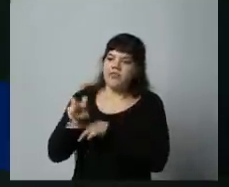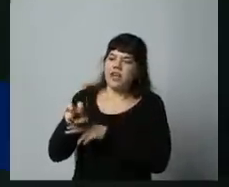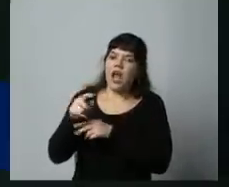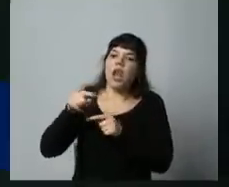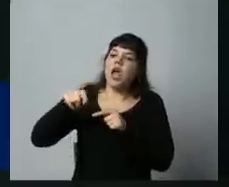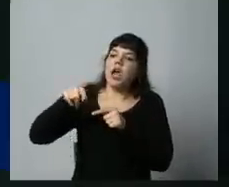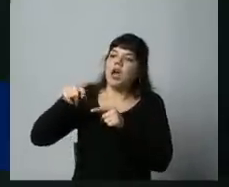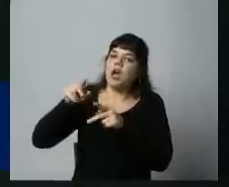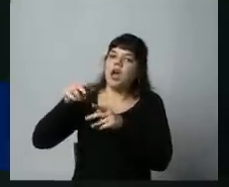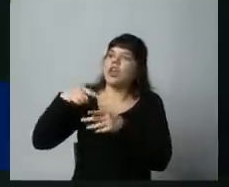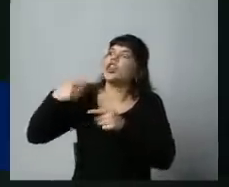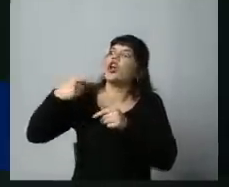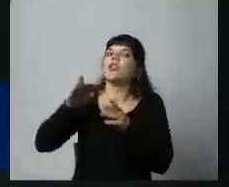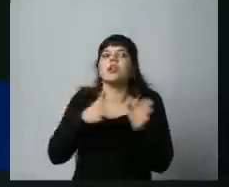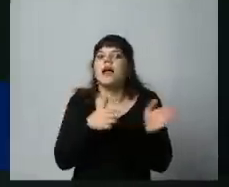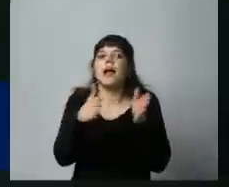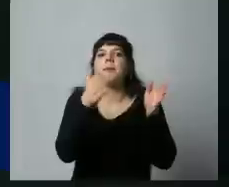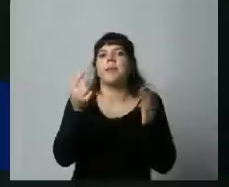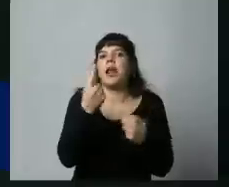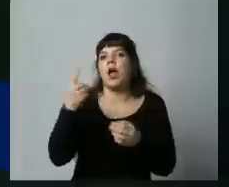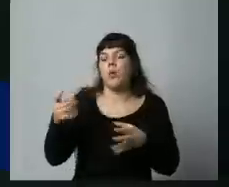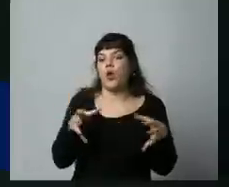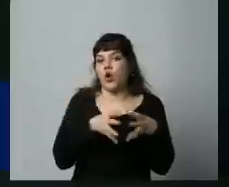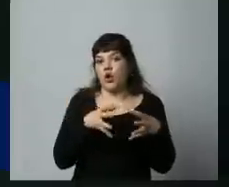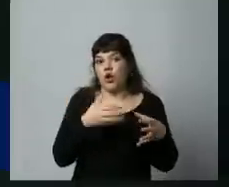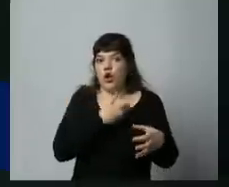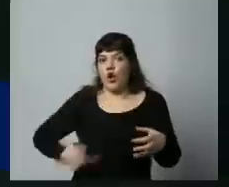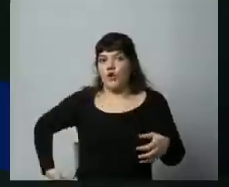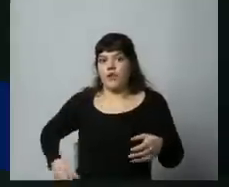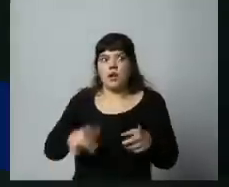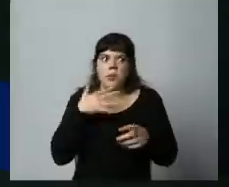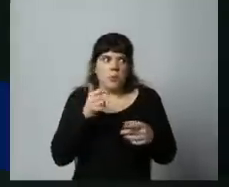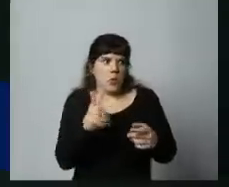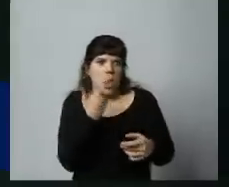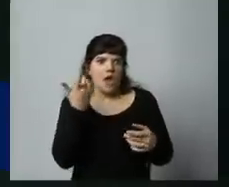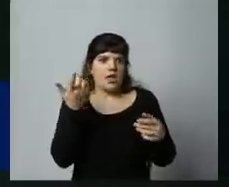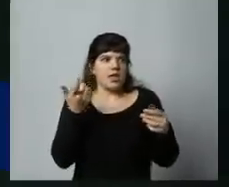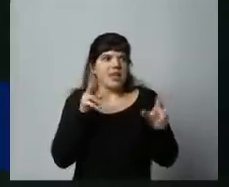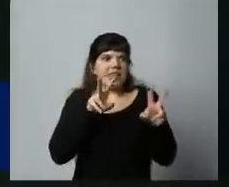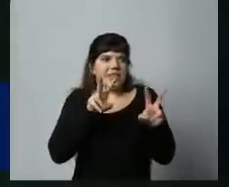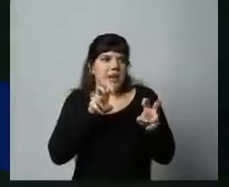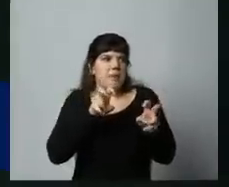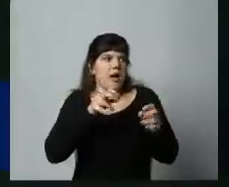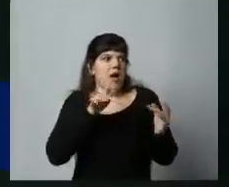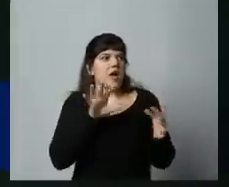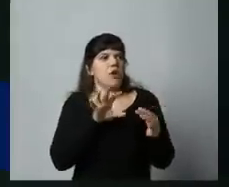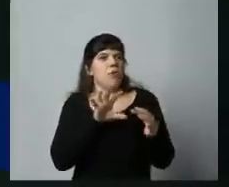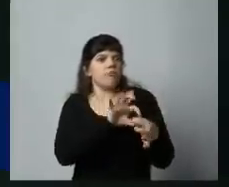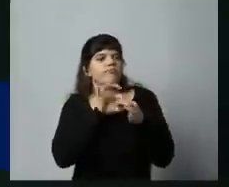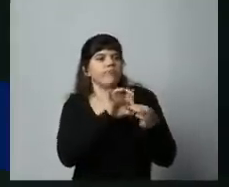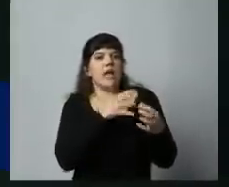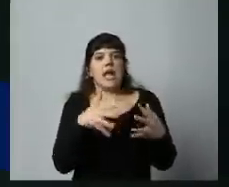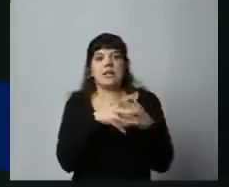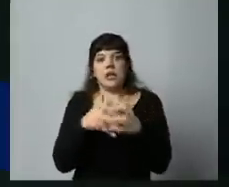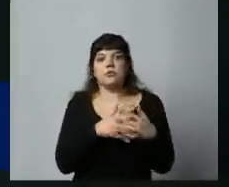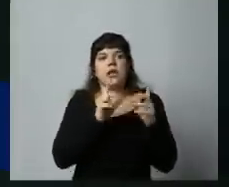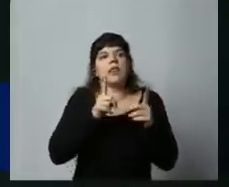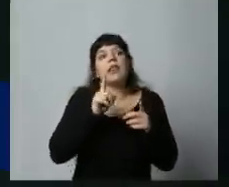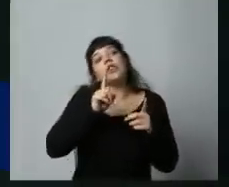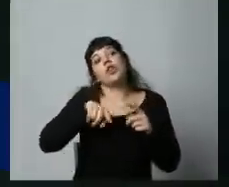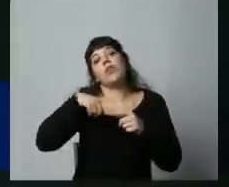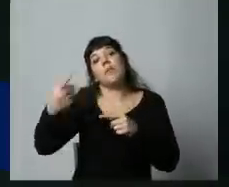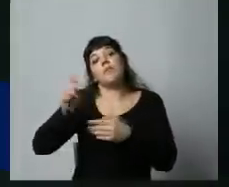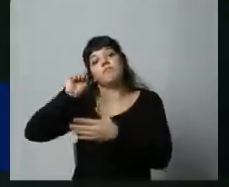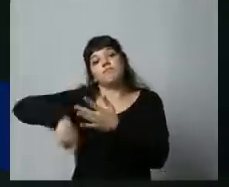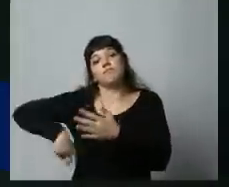dónde van los gobiernos si no hay un gobierno que se Aline con la política de Estados Unidos entonces viene la sanción que es un poco lo que se implementó